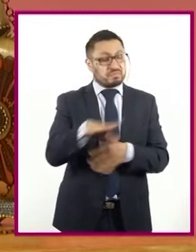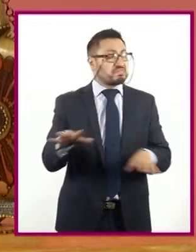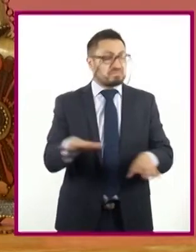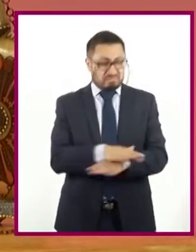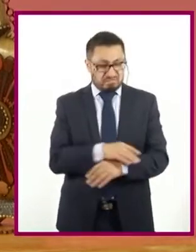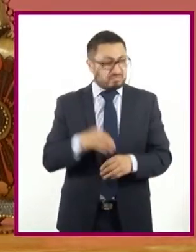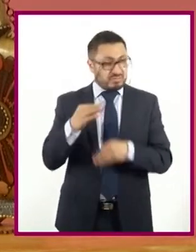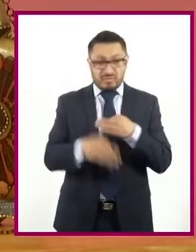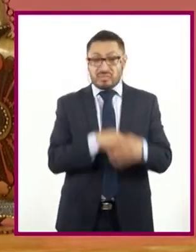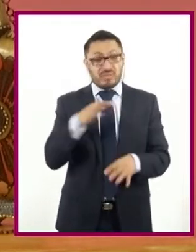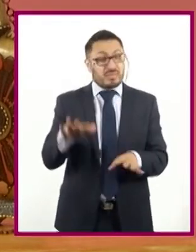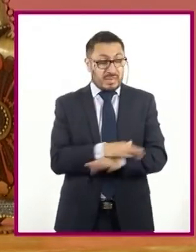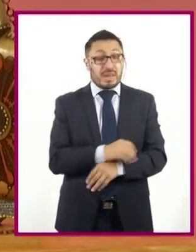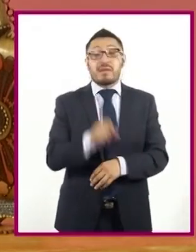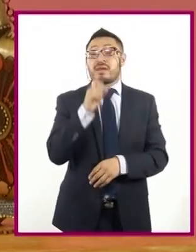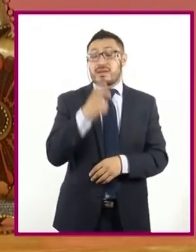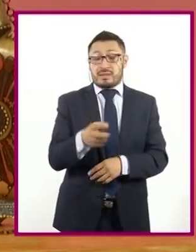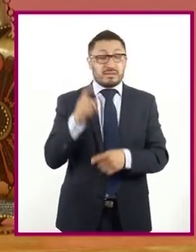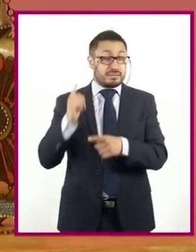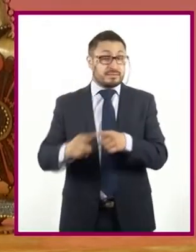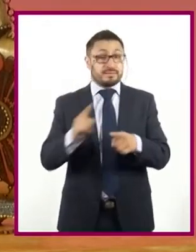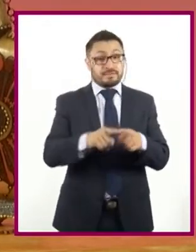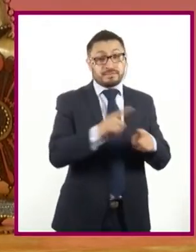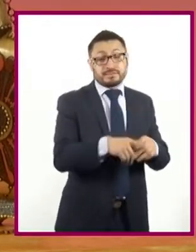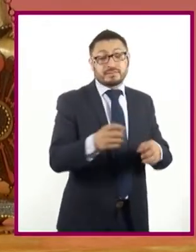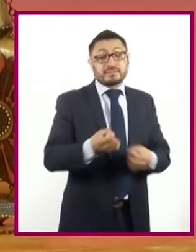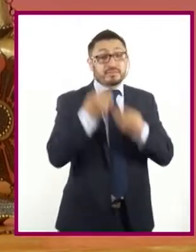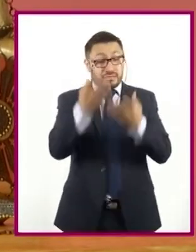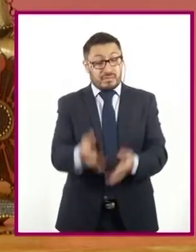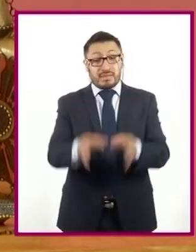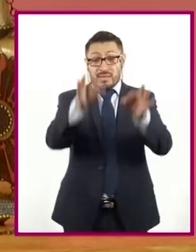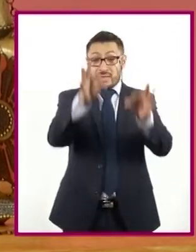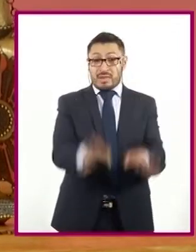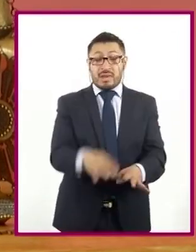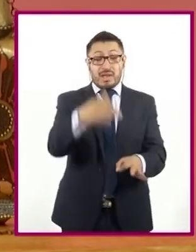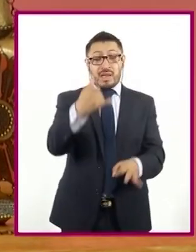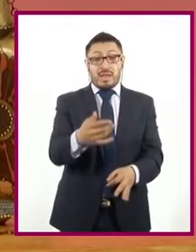diversidad se manifiesta en la originalidad